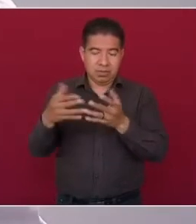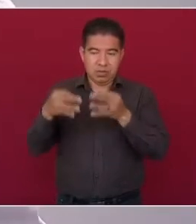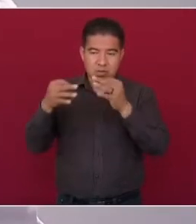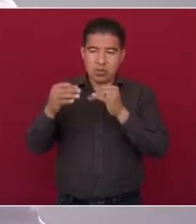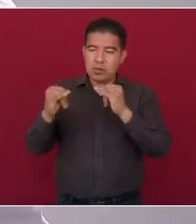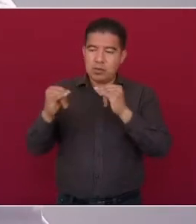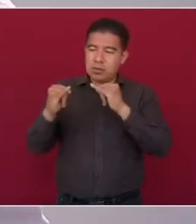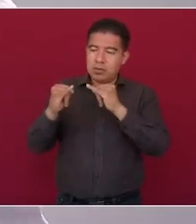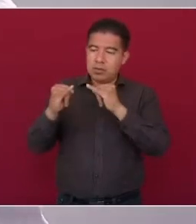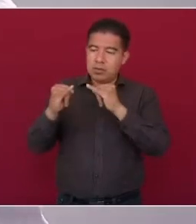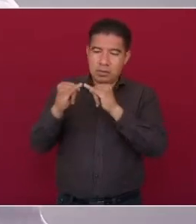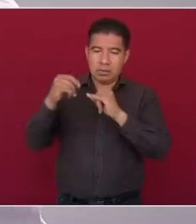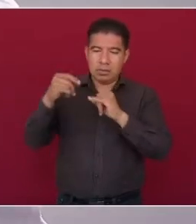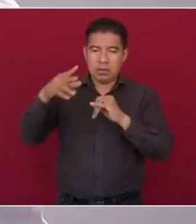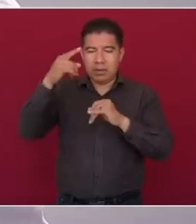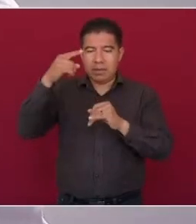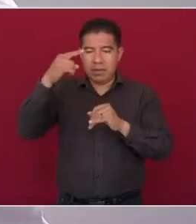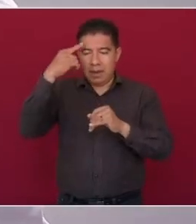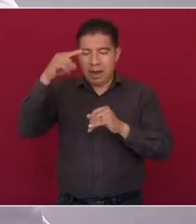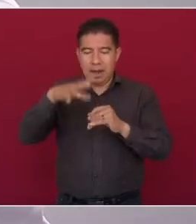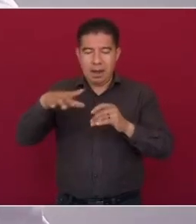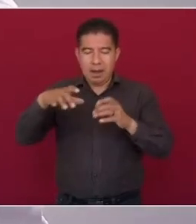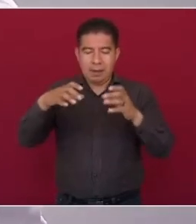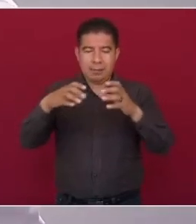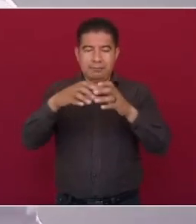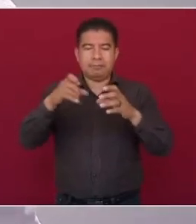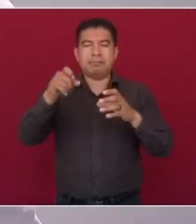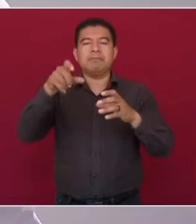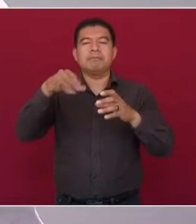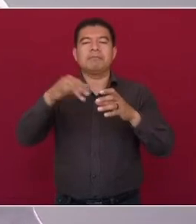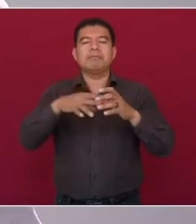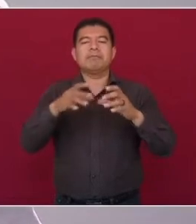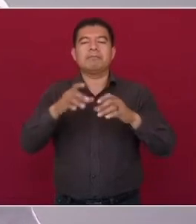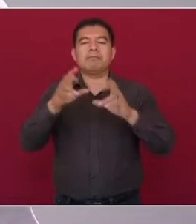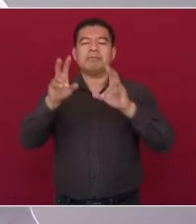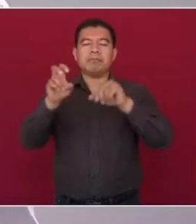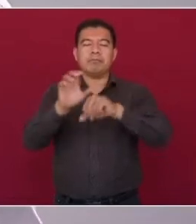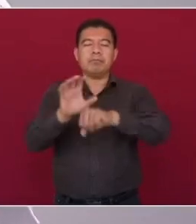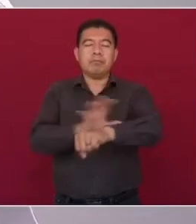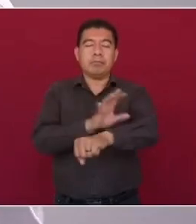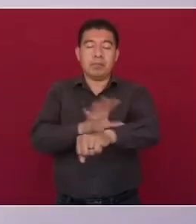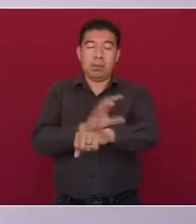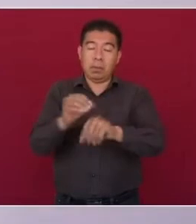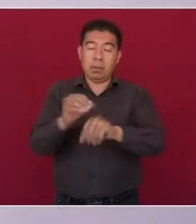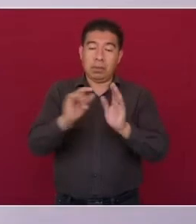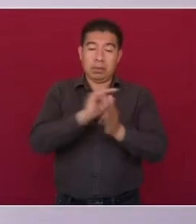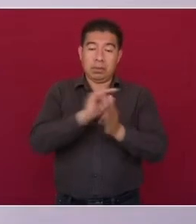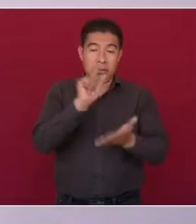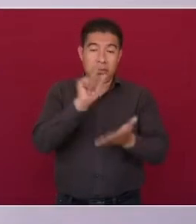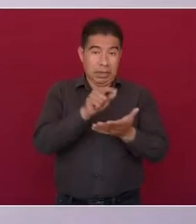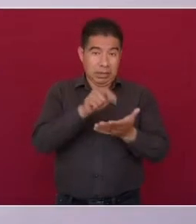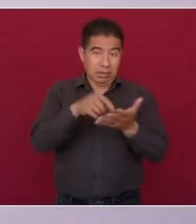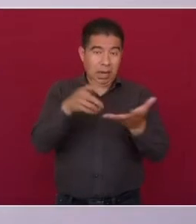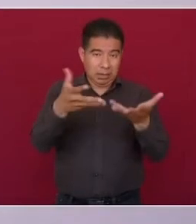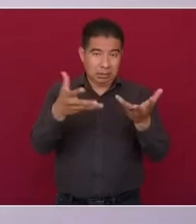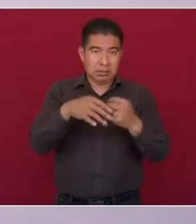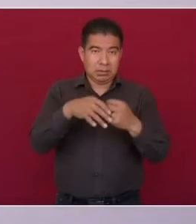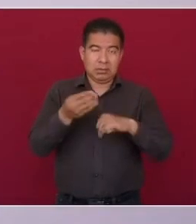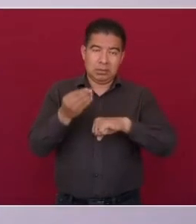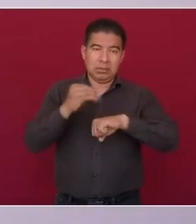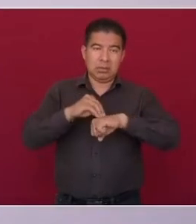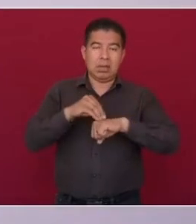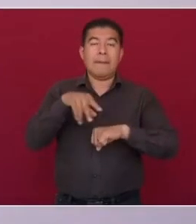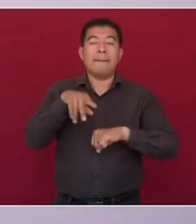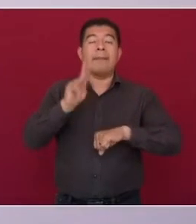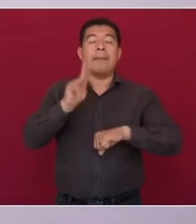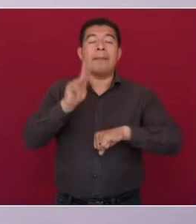una institución normativa de todo el sector energético. Pero lo más importante de